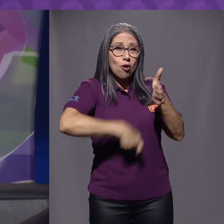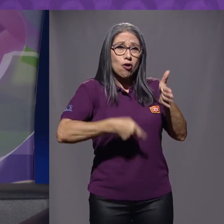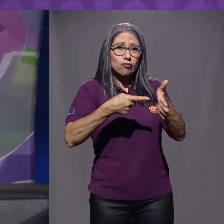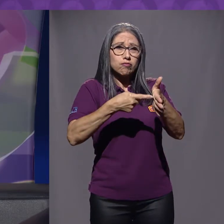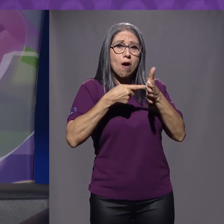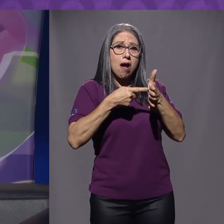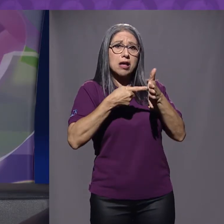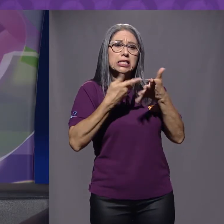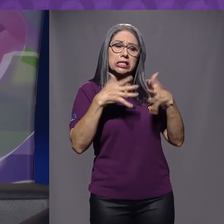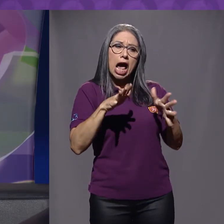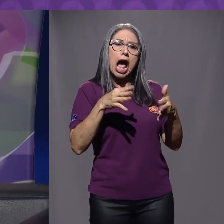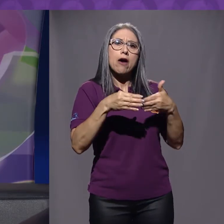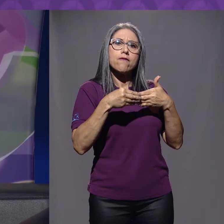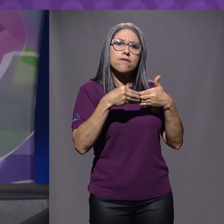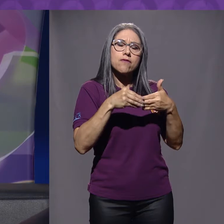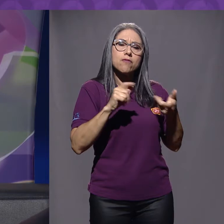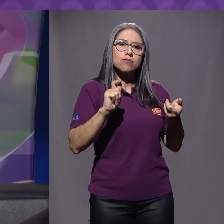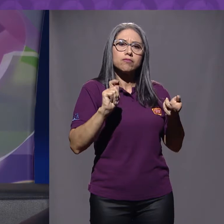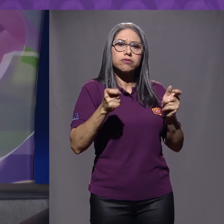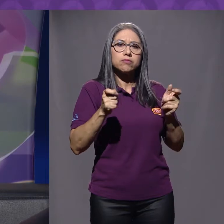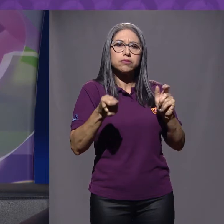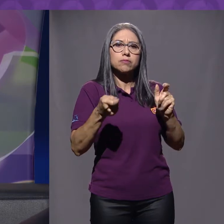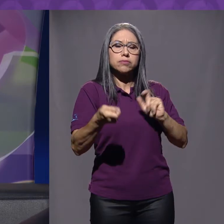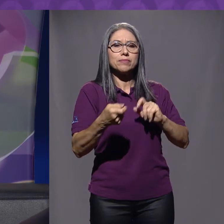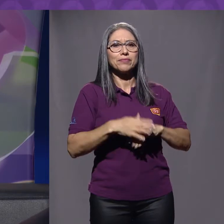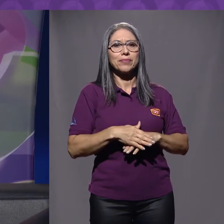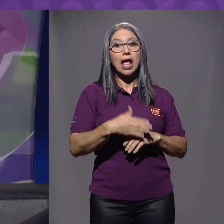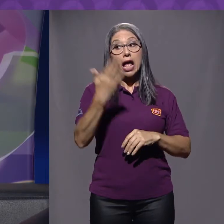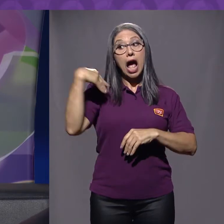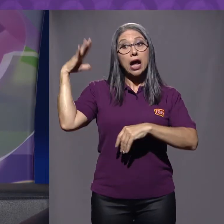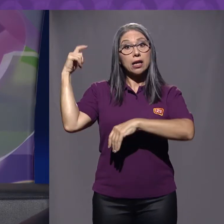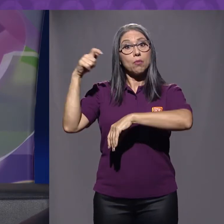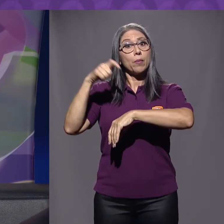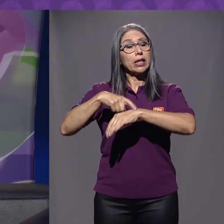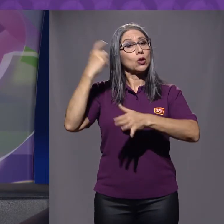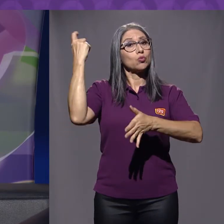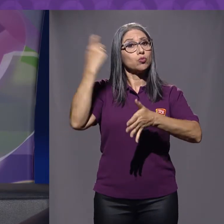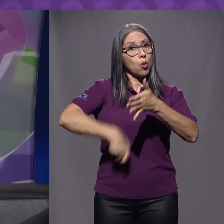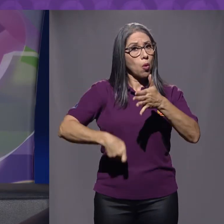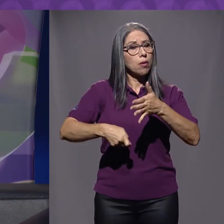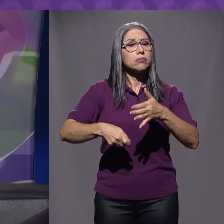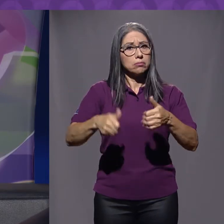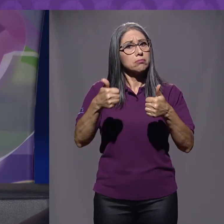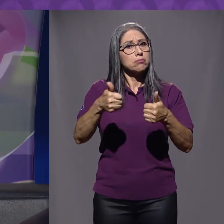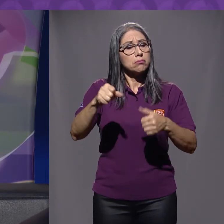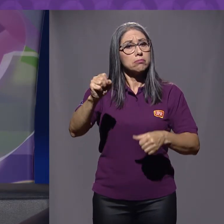restrictivos y que pues fueron, la verdad que en su momento, y que han sido, digamos, muy